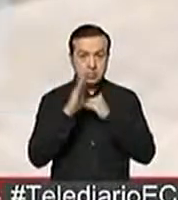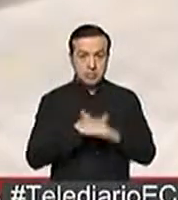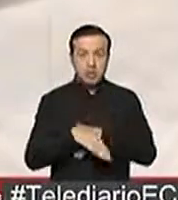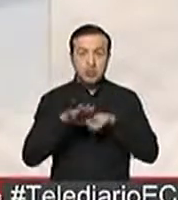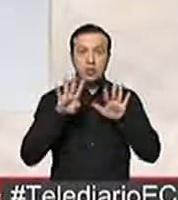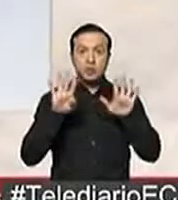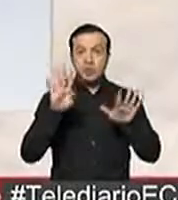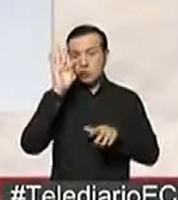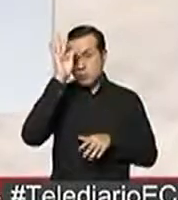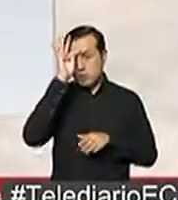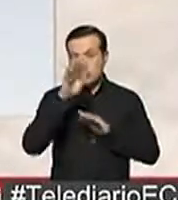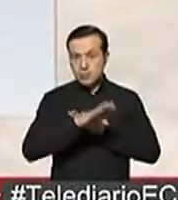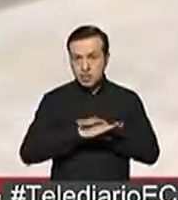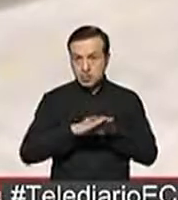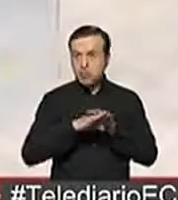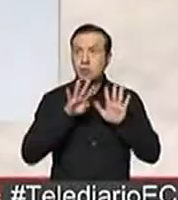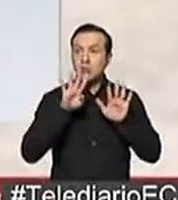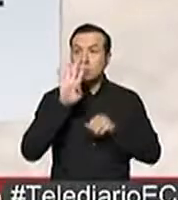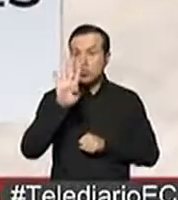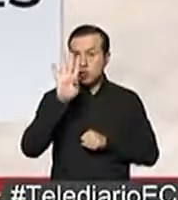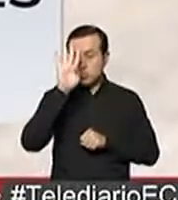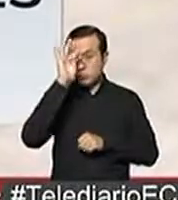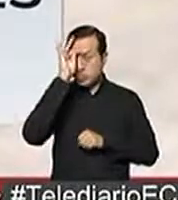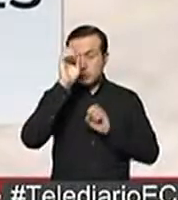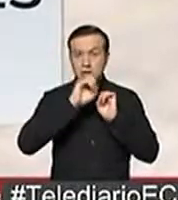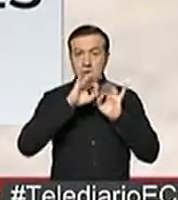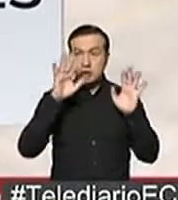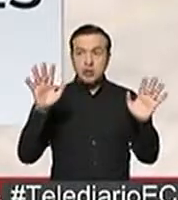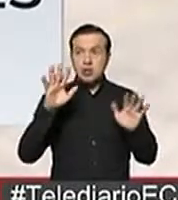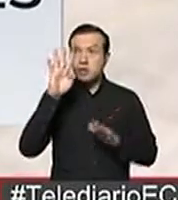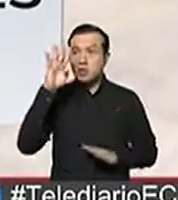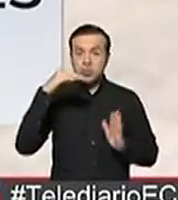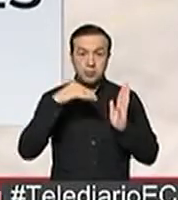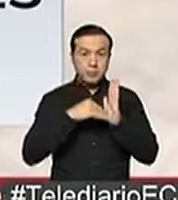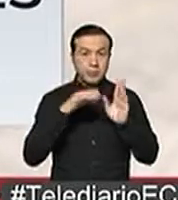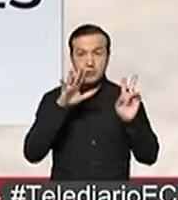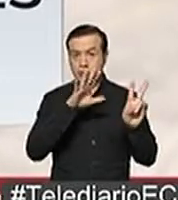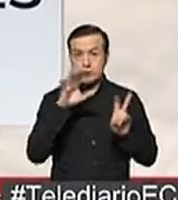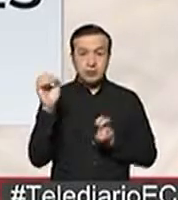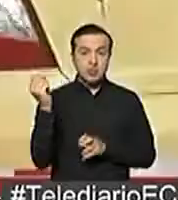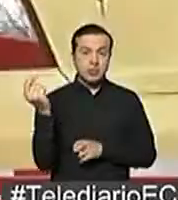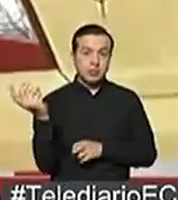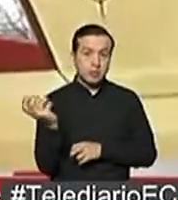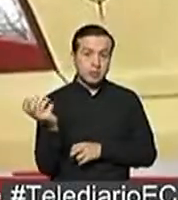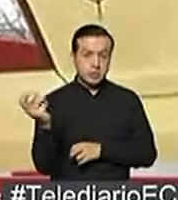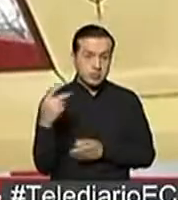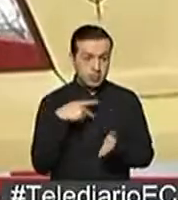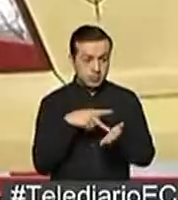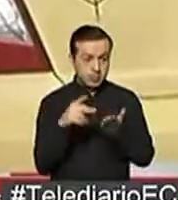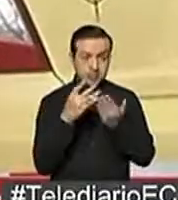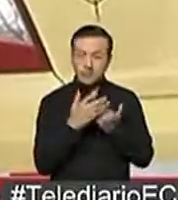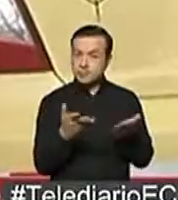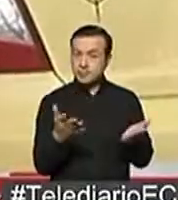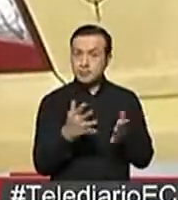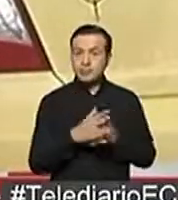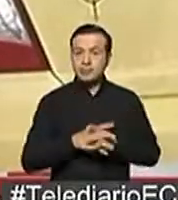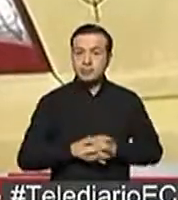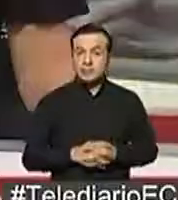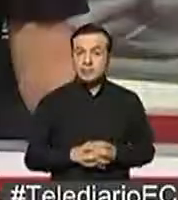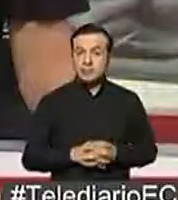hospitales básicos, 4 hospitales generales y alrededor de 4.700 incentivos de jubilaciones. Ivana Paredes, Medios